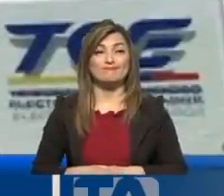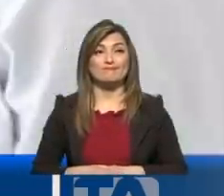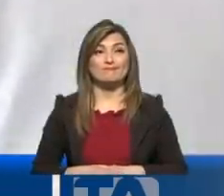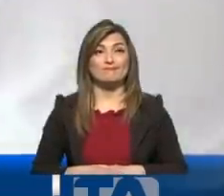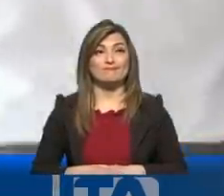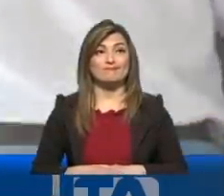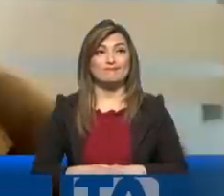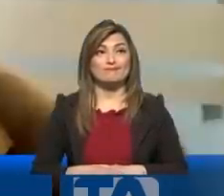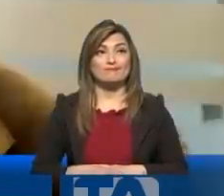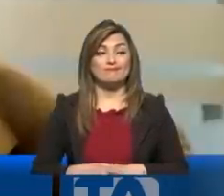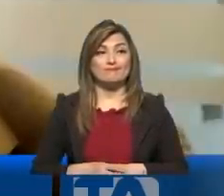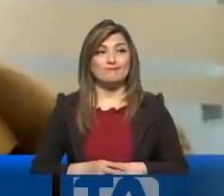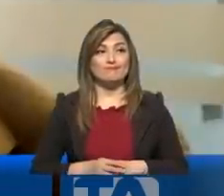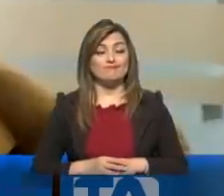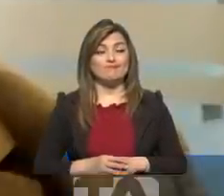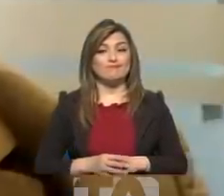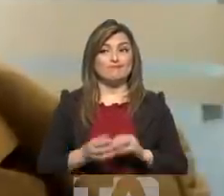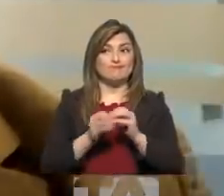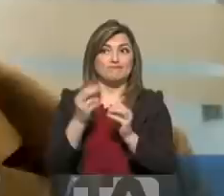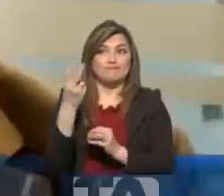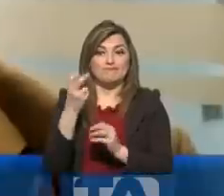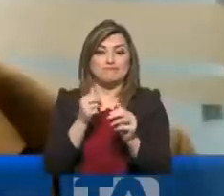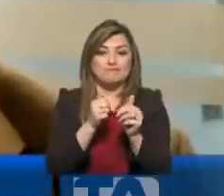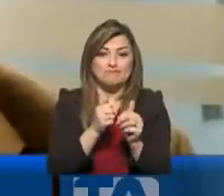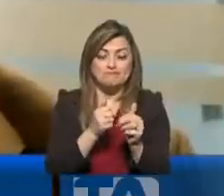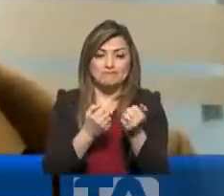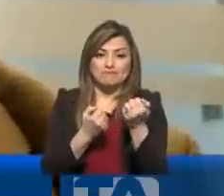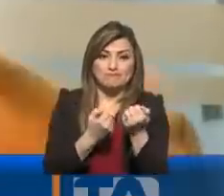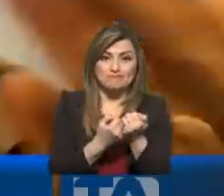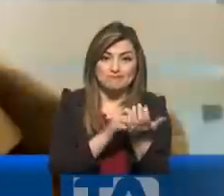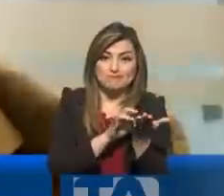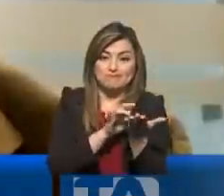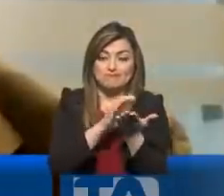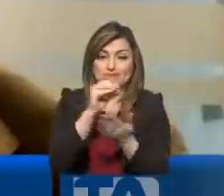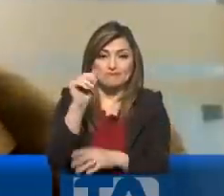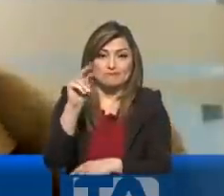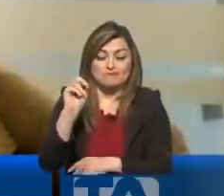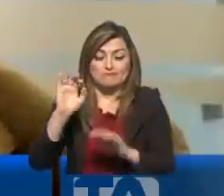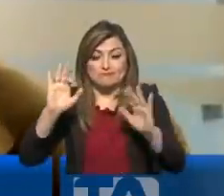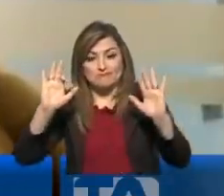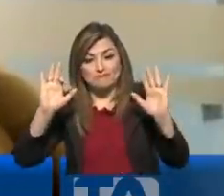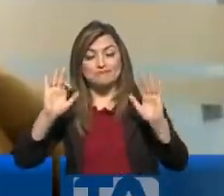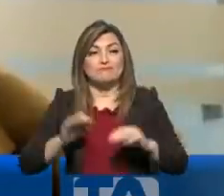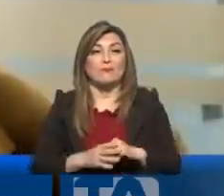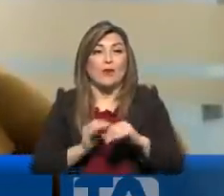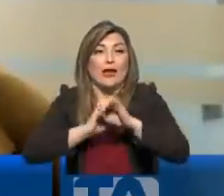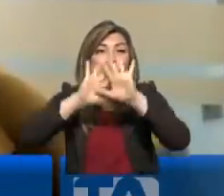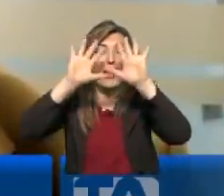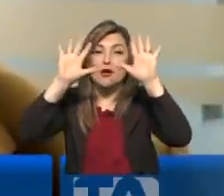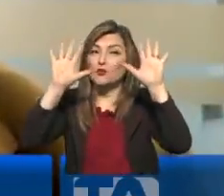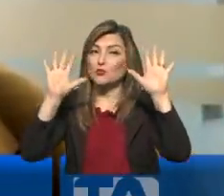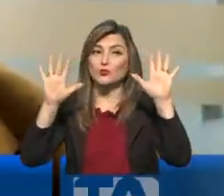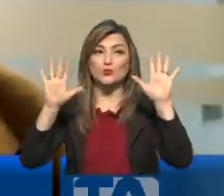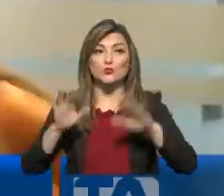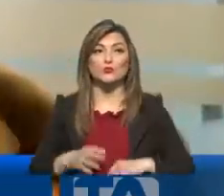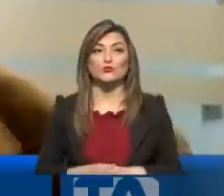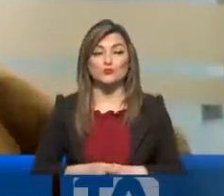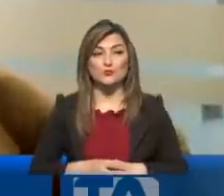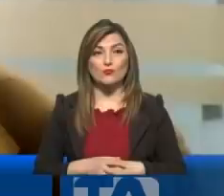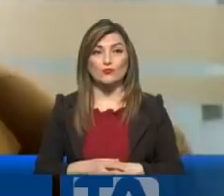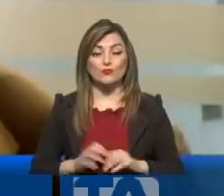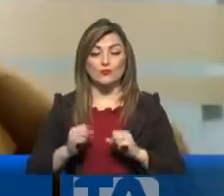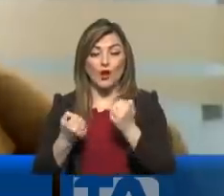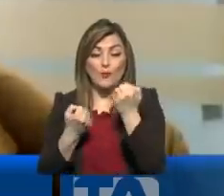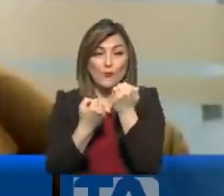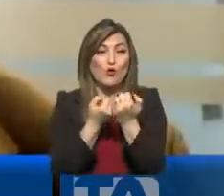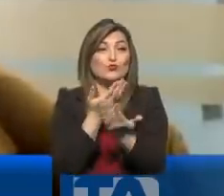los acompañará. Nosotros hemos sido totalmente claros, hemos dicho que existe la posibilidad de poder apoyar